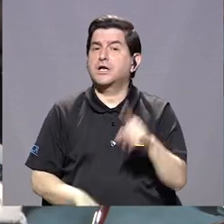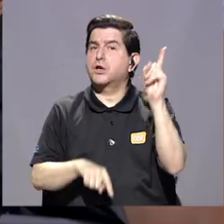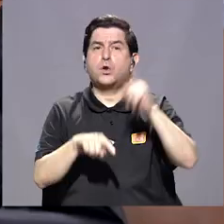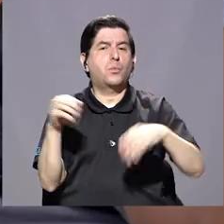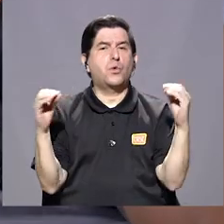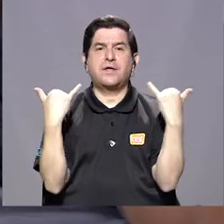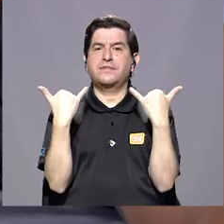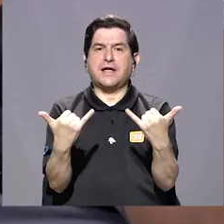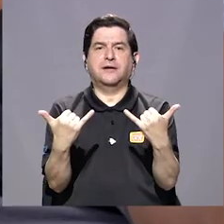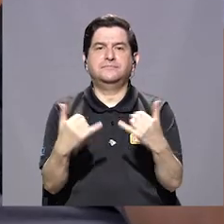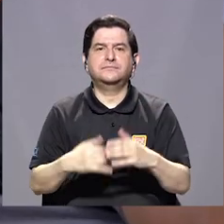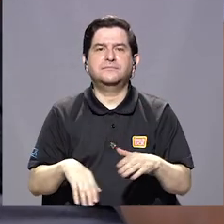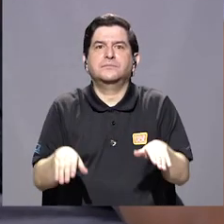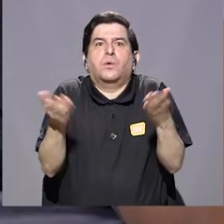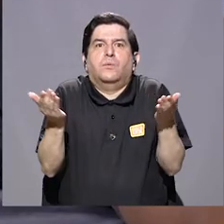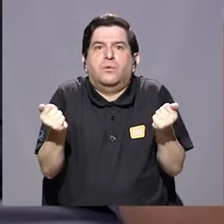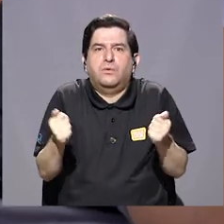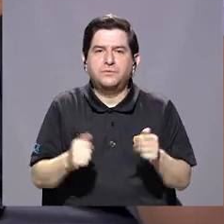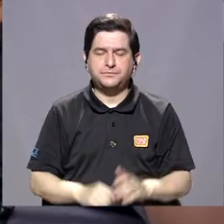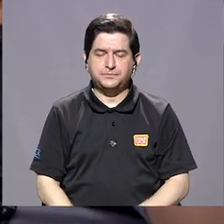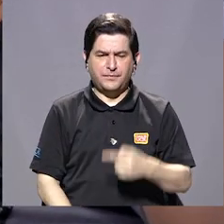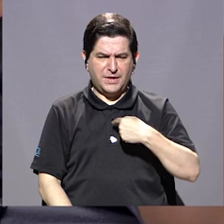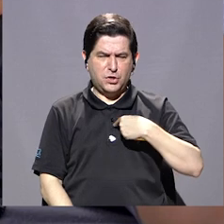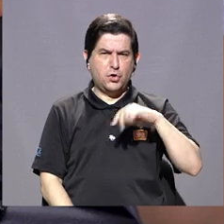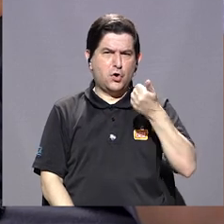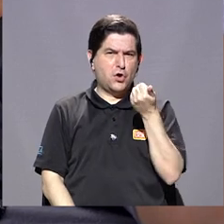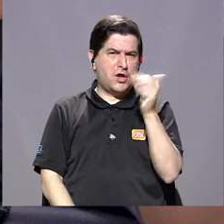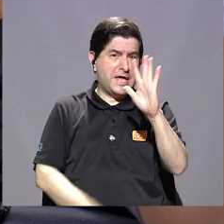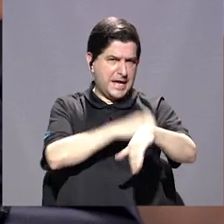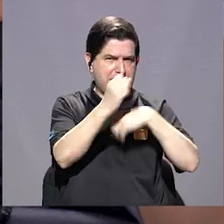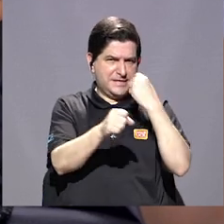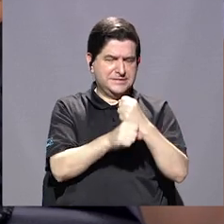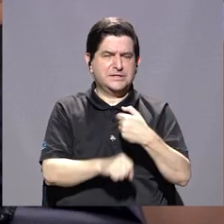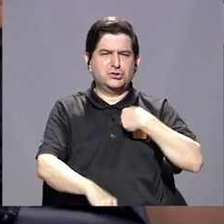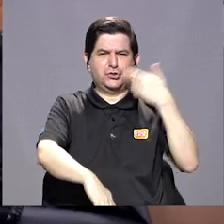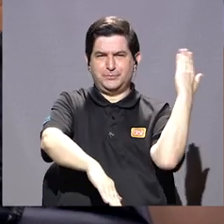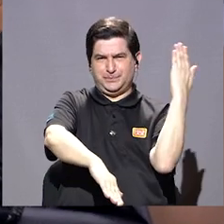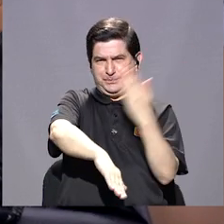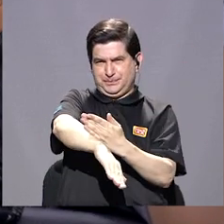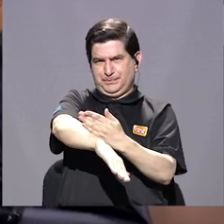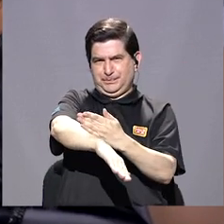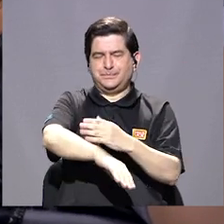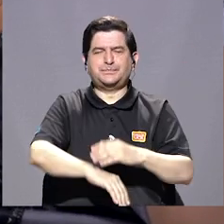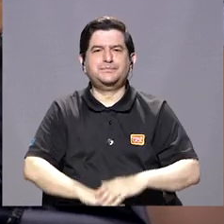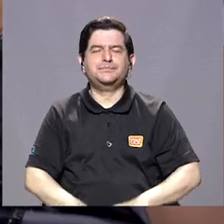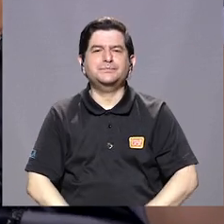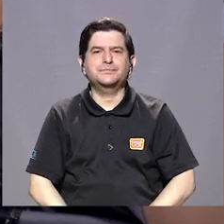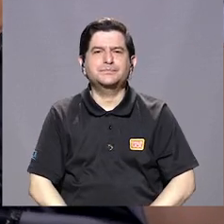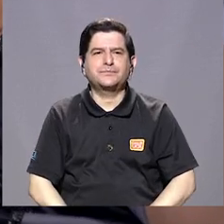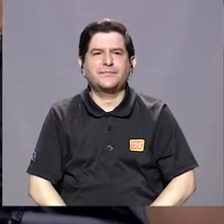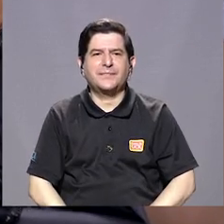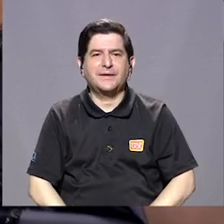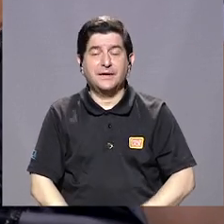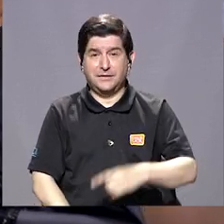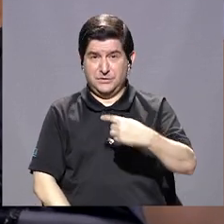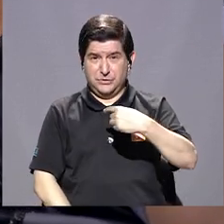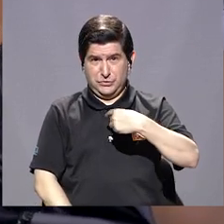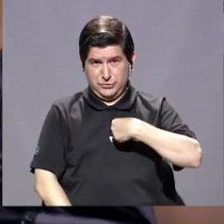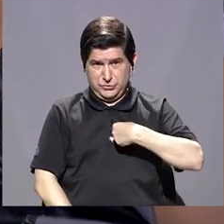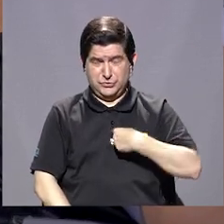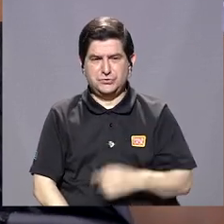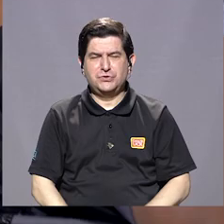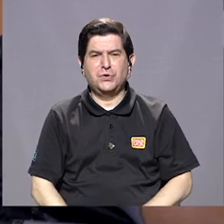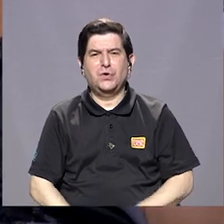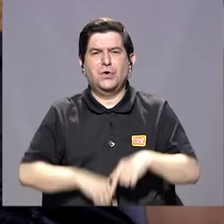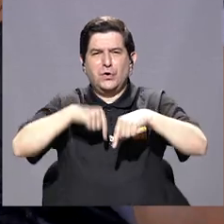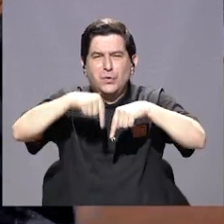más? Cuando yo tenía 15 años, yo sufrí una lesión que hizo que yo